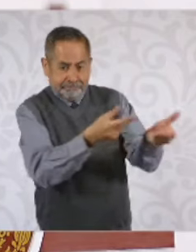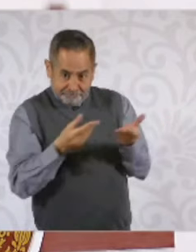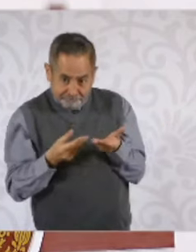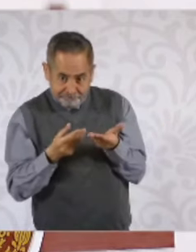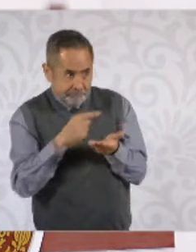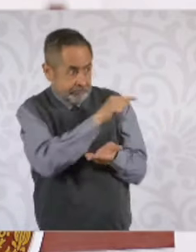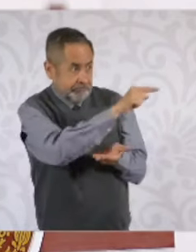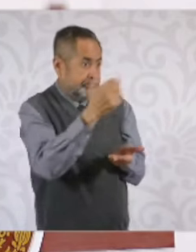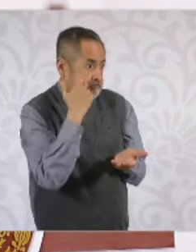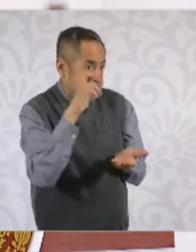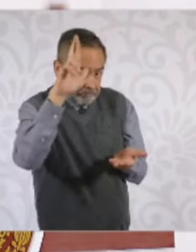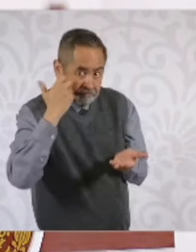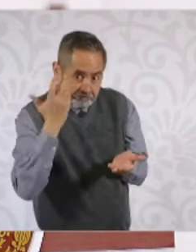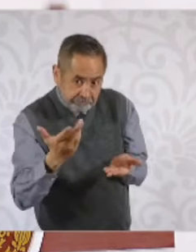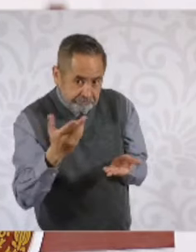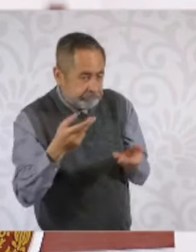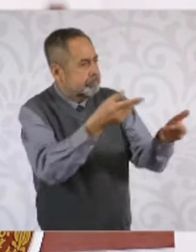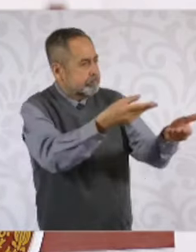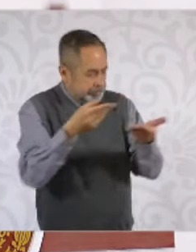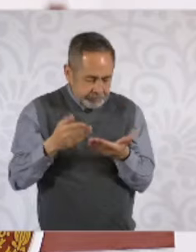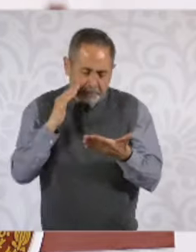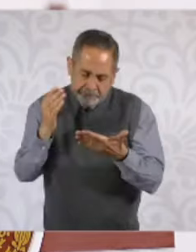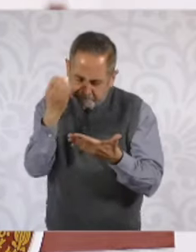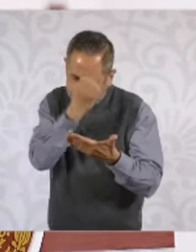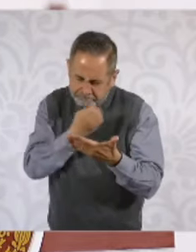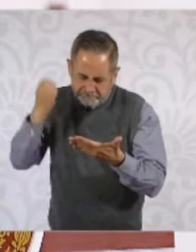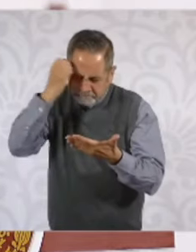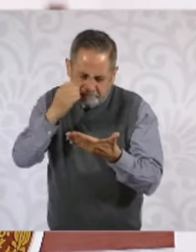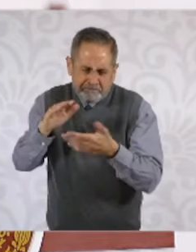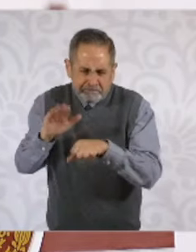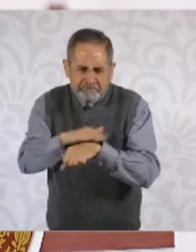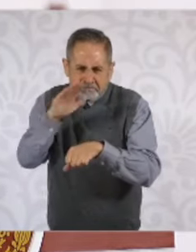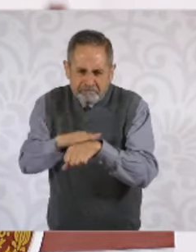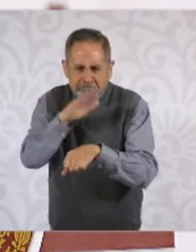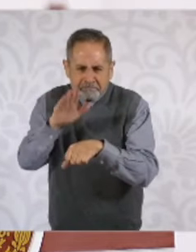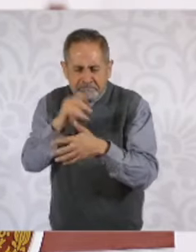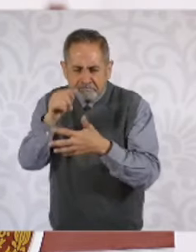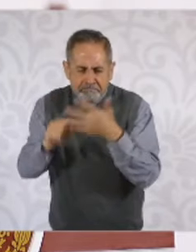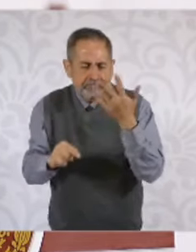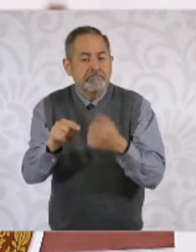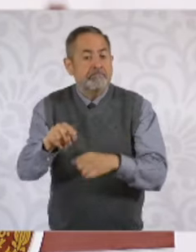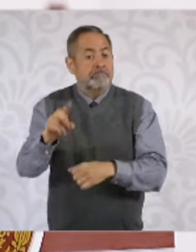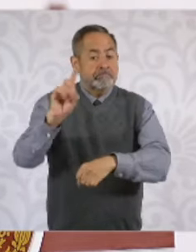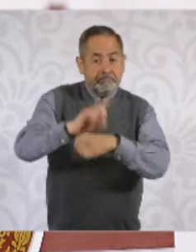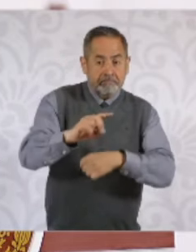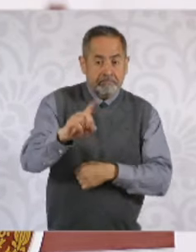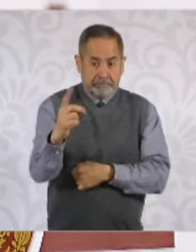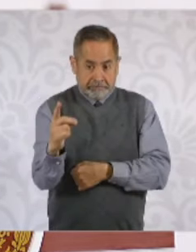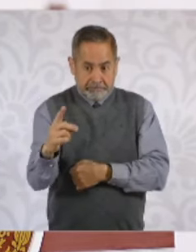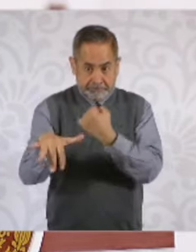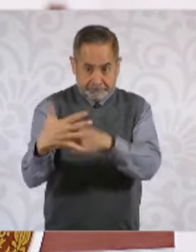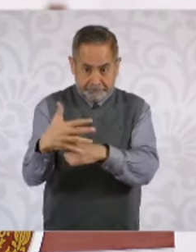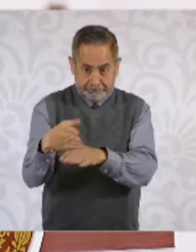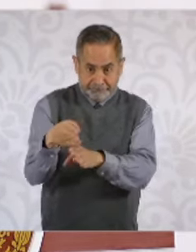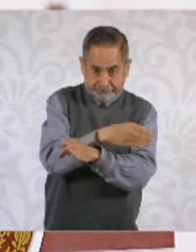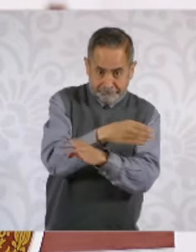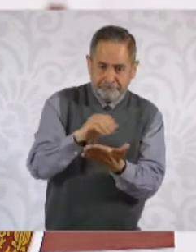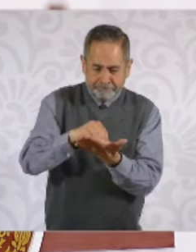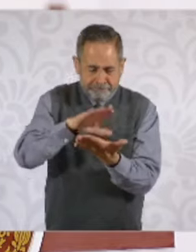los aspirantes. Así que para antes del 15 de diciembre deben de estar aprobados los cambios a las